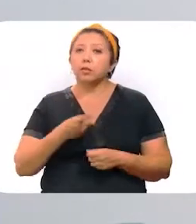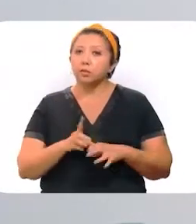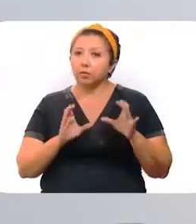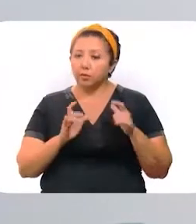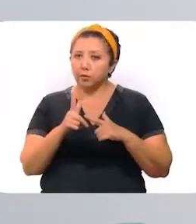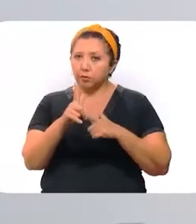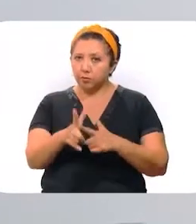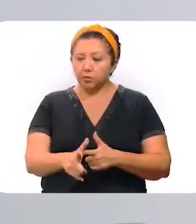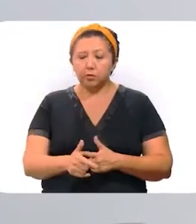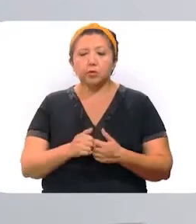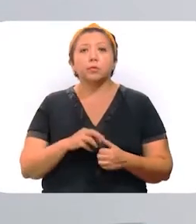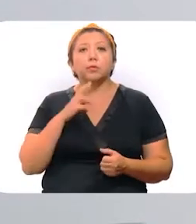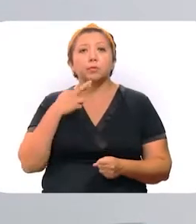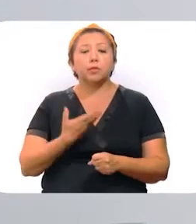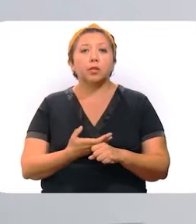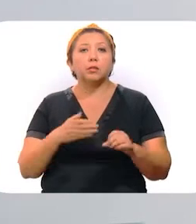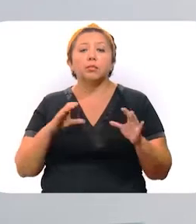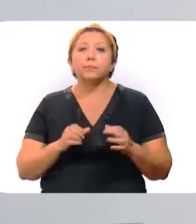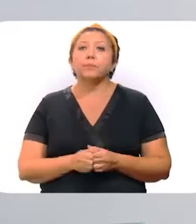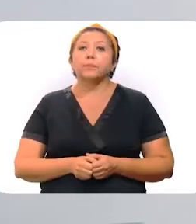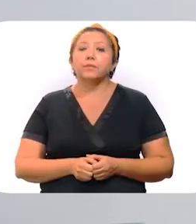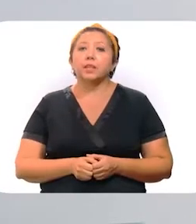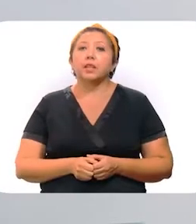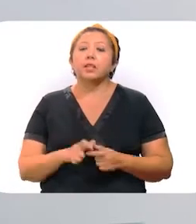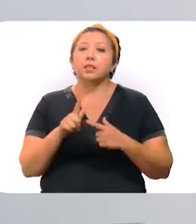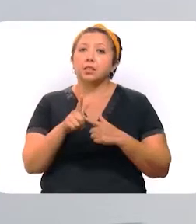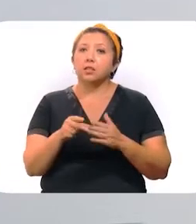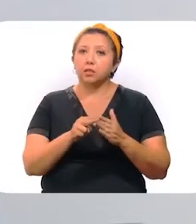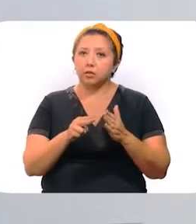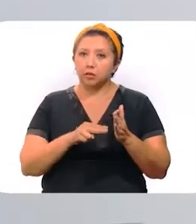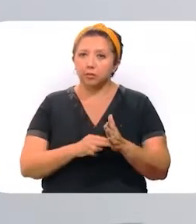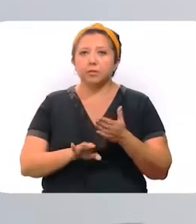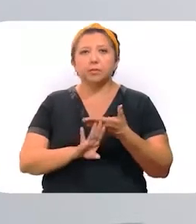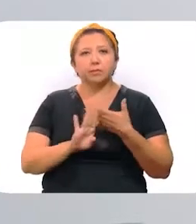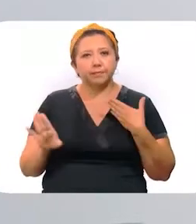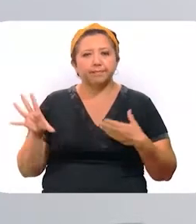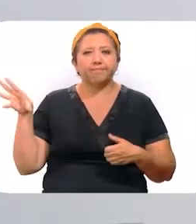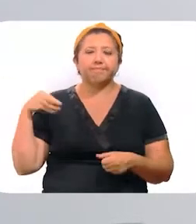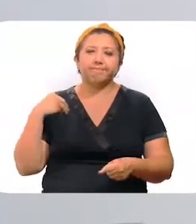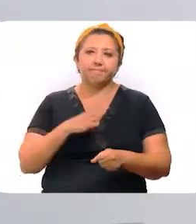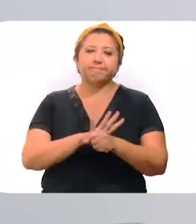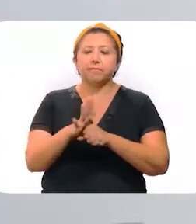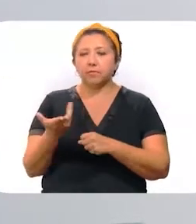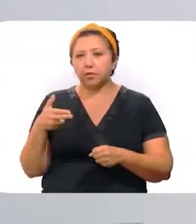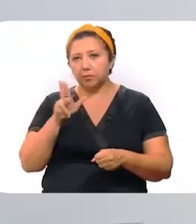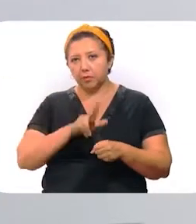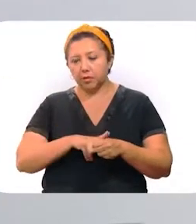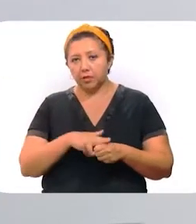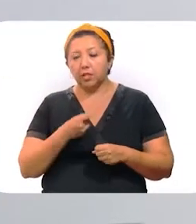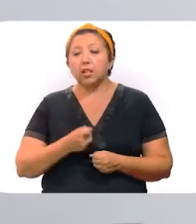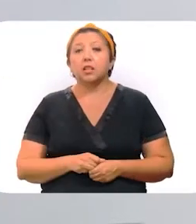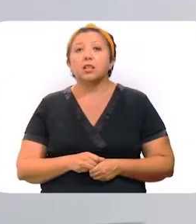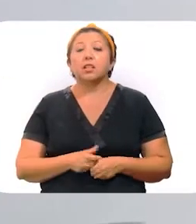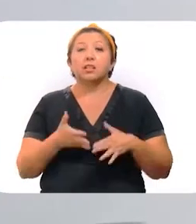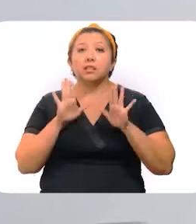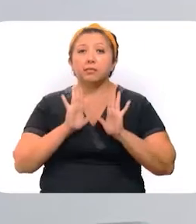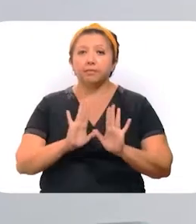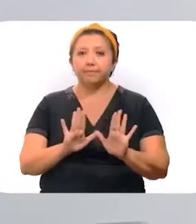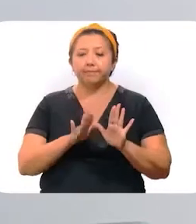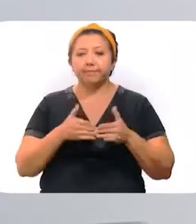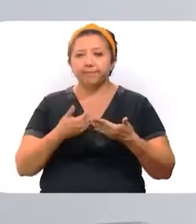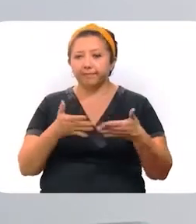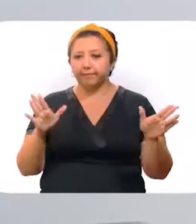la guardia y continuar actuando con responsabilidad y siguiendo las medidas sanitarias para evitar comprometer nuestra capacidad hospitalaria